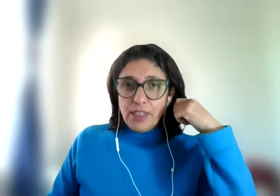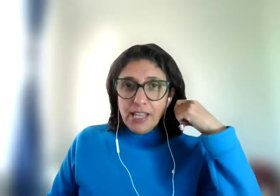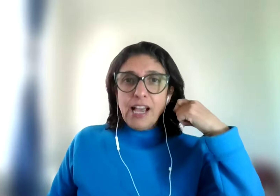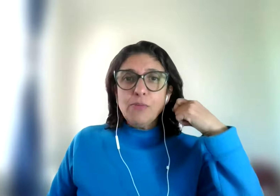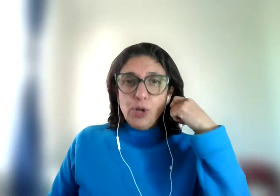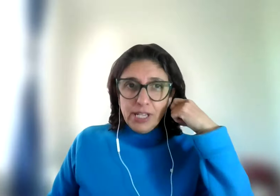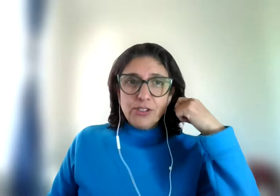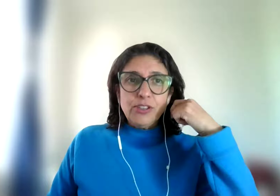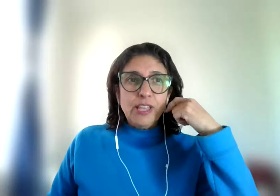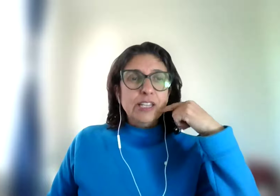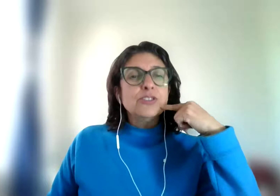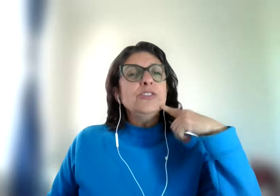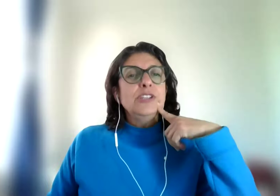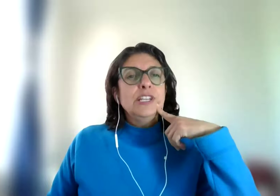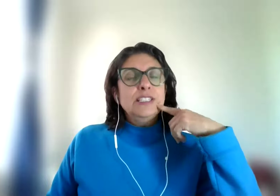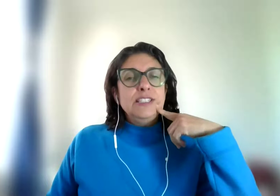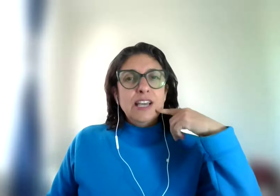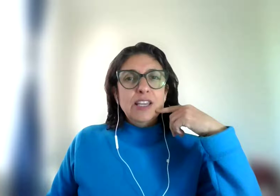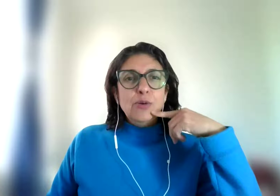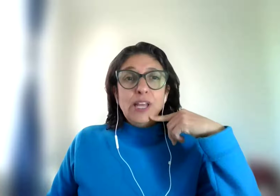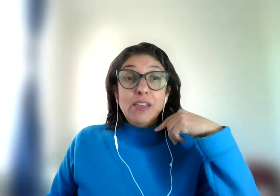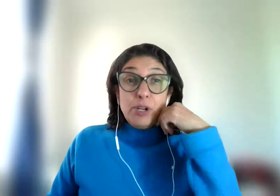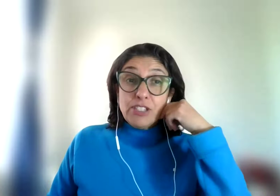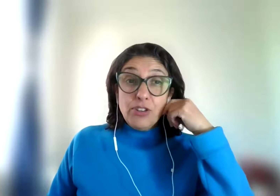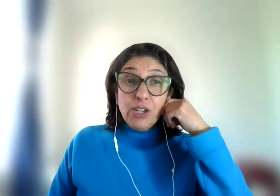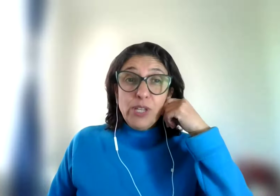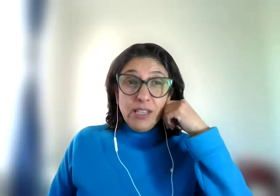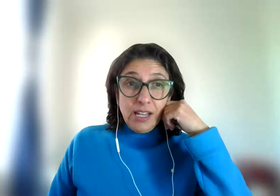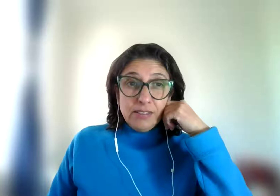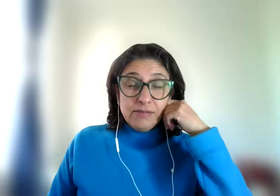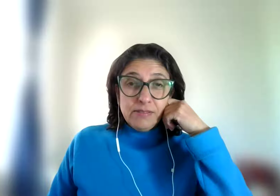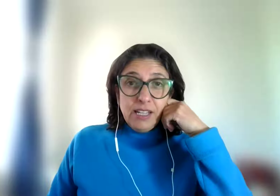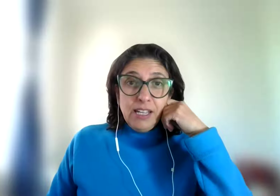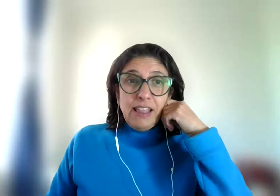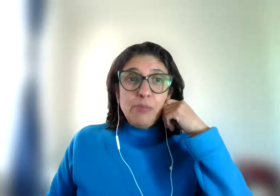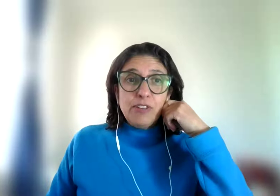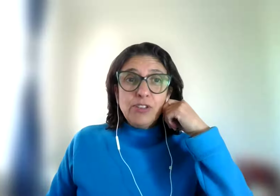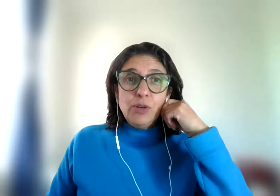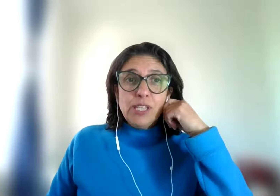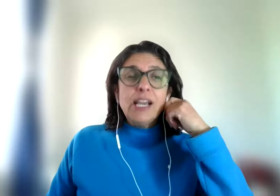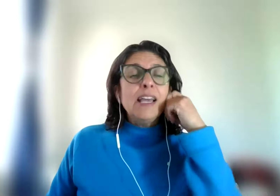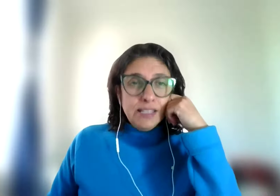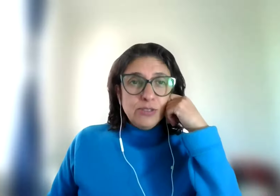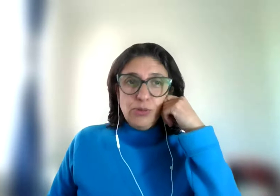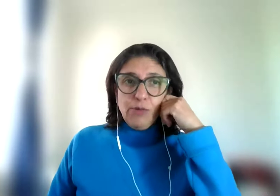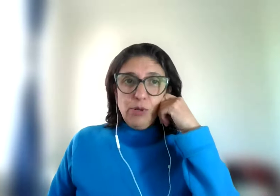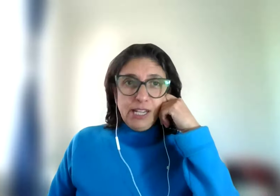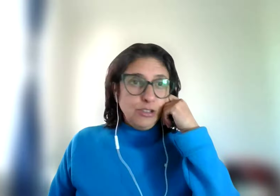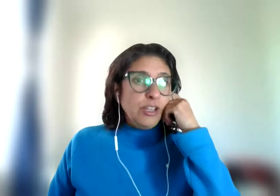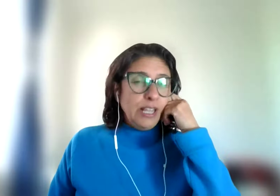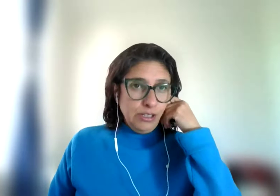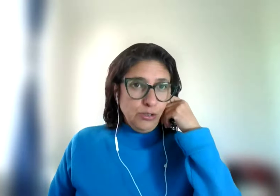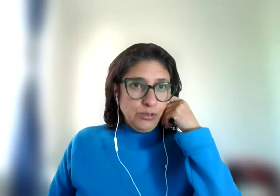y se considera vulneración de derecho si hay una deprivación lingüística. La deprivación lingüística es